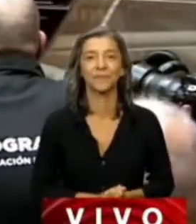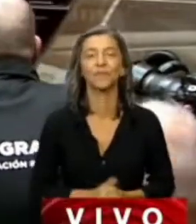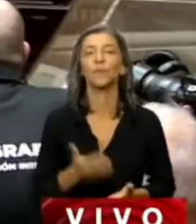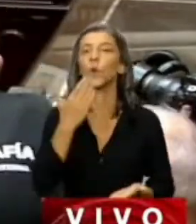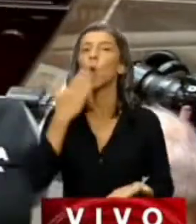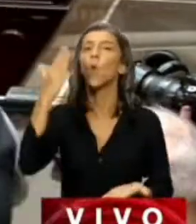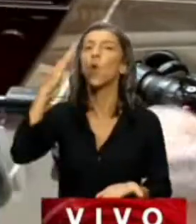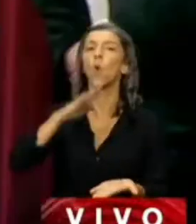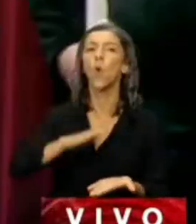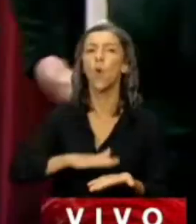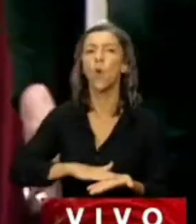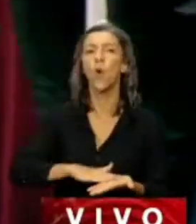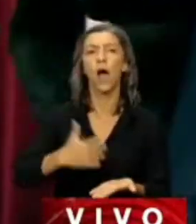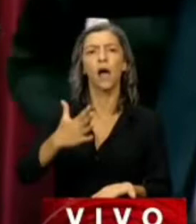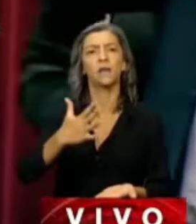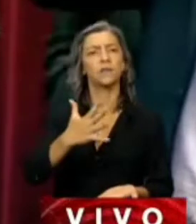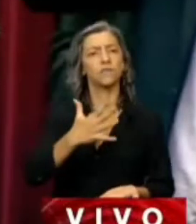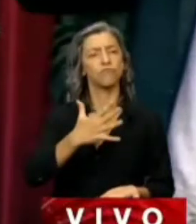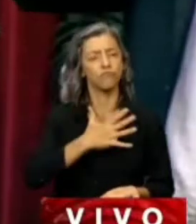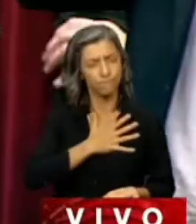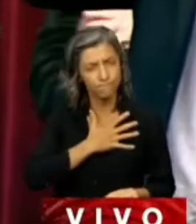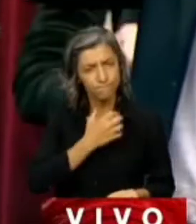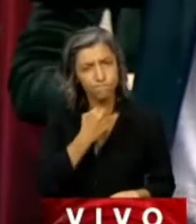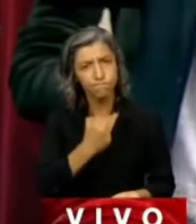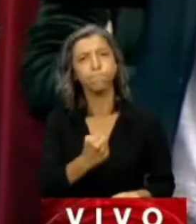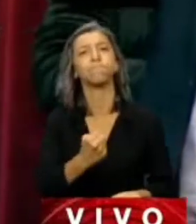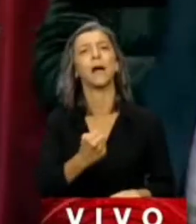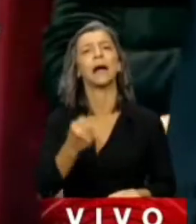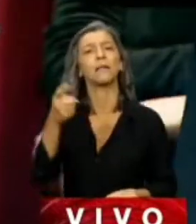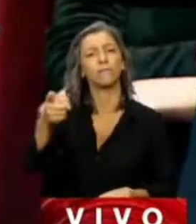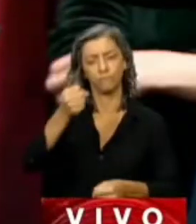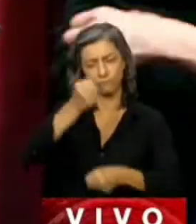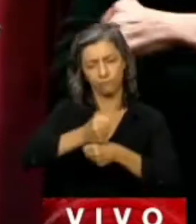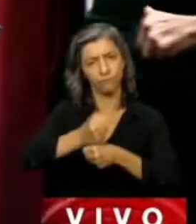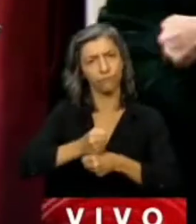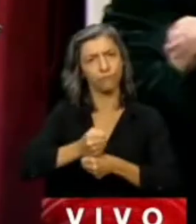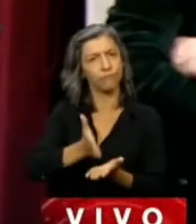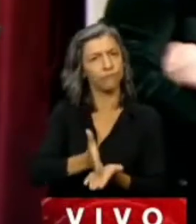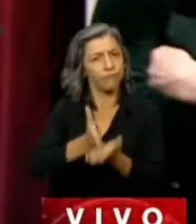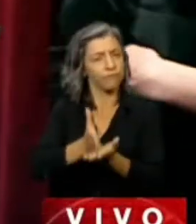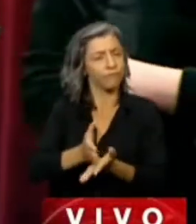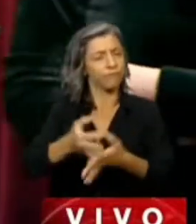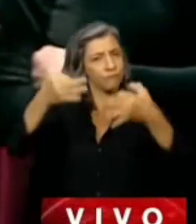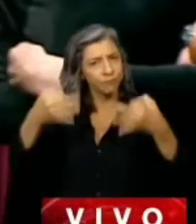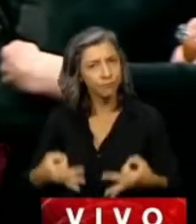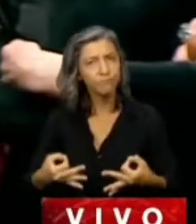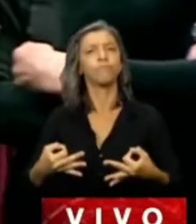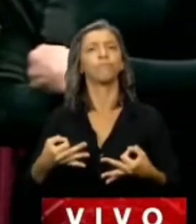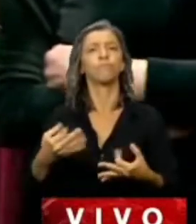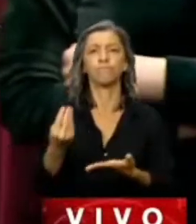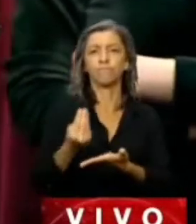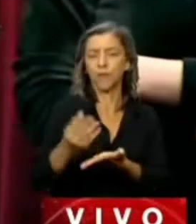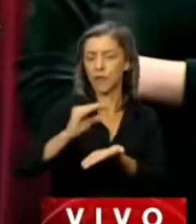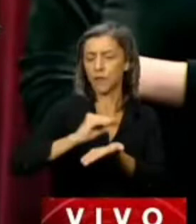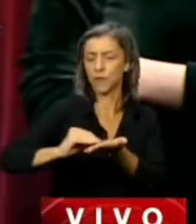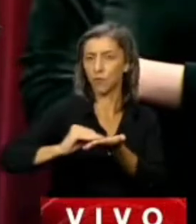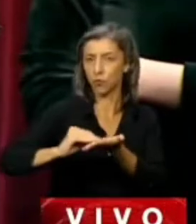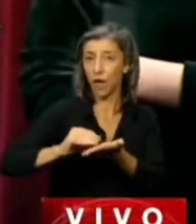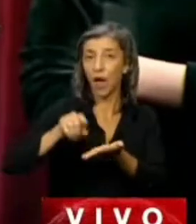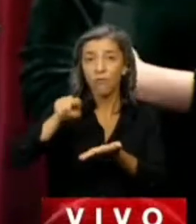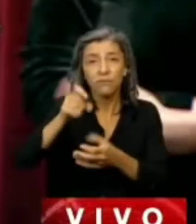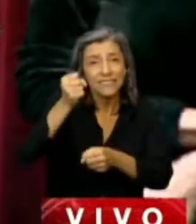Juráis por la patria desempeñar fielmente el cargo de diputado y obrar en todo